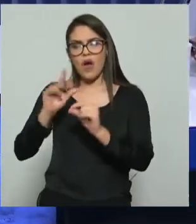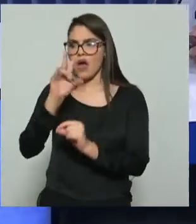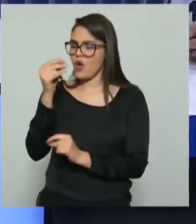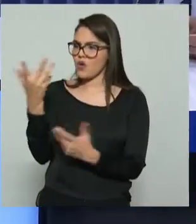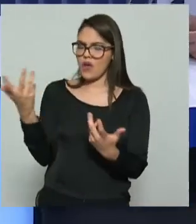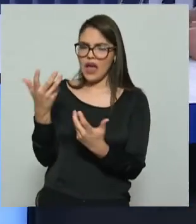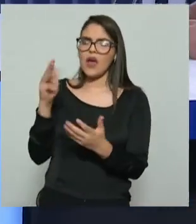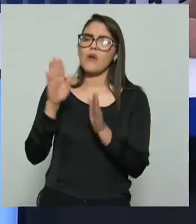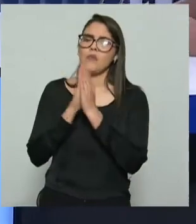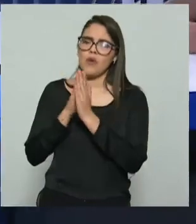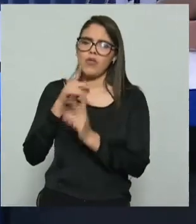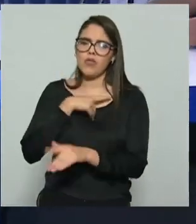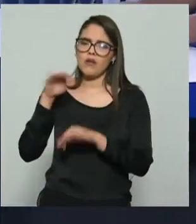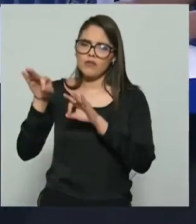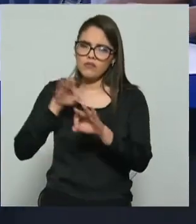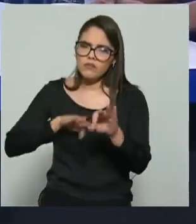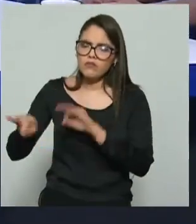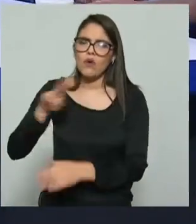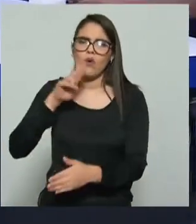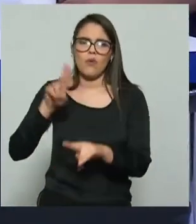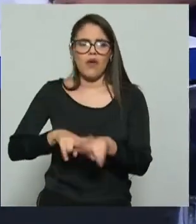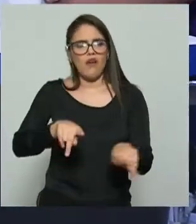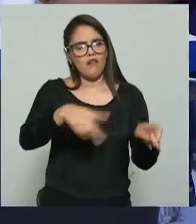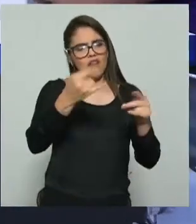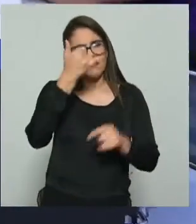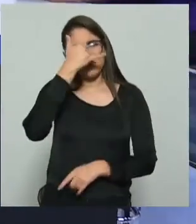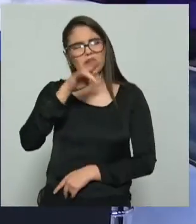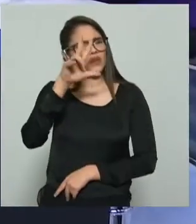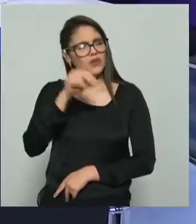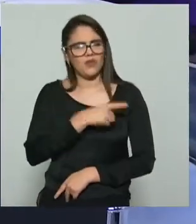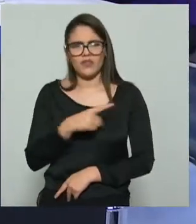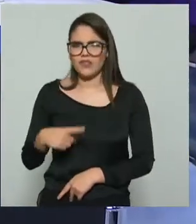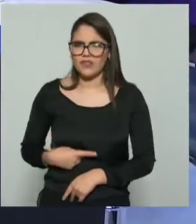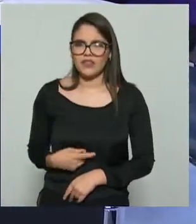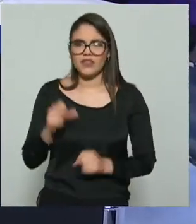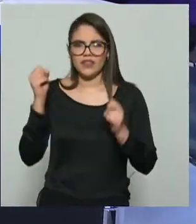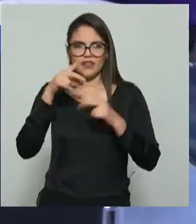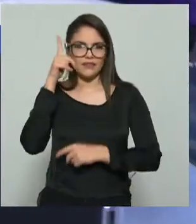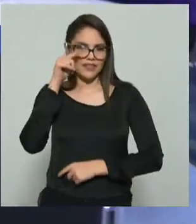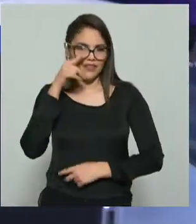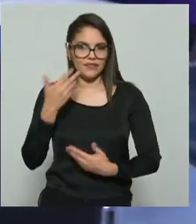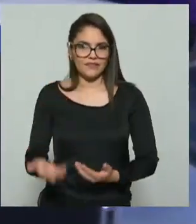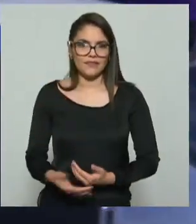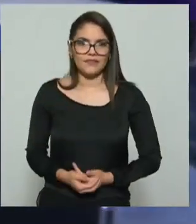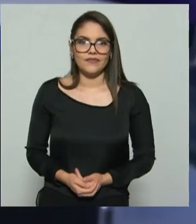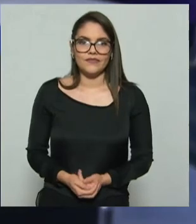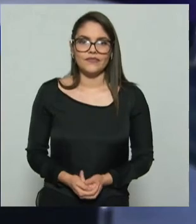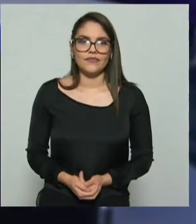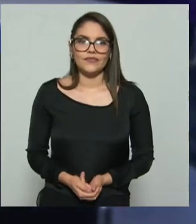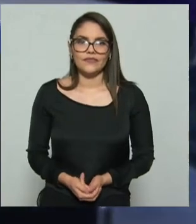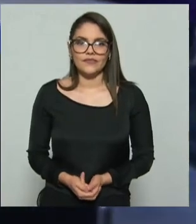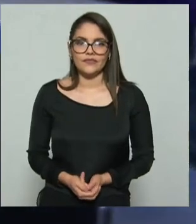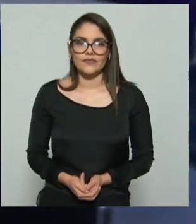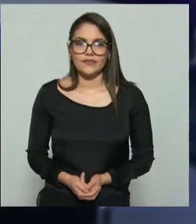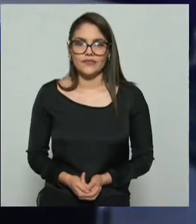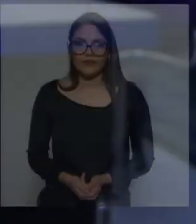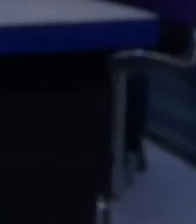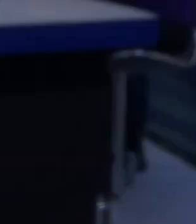cualquier tipo de violencia digital, acérquense con nosotras, pueden buscarnos en Frente Nacional por la Sororidad, Defensores Digital,